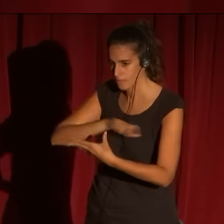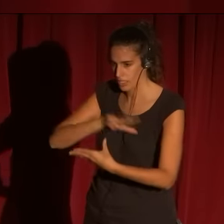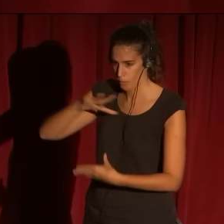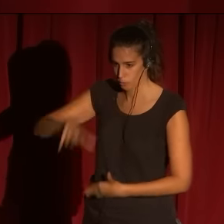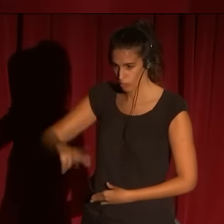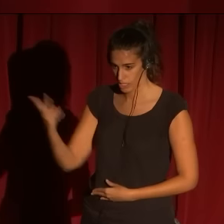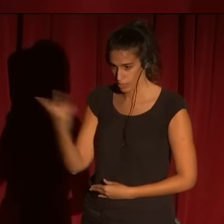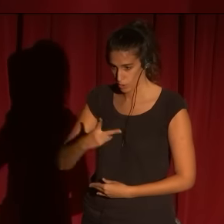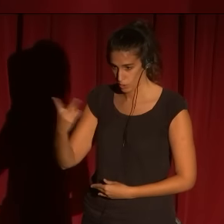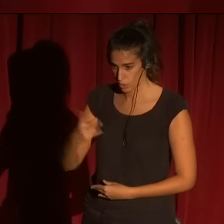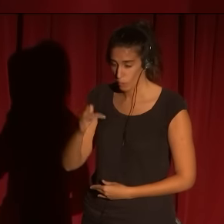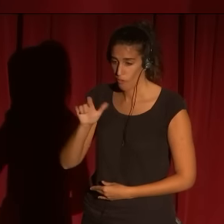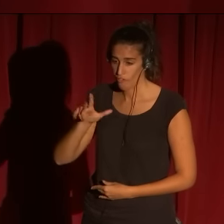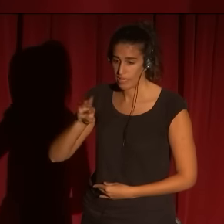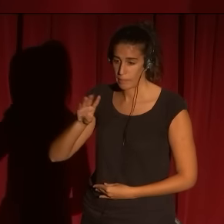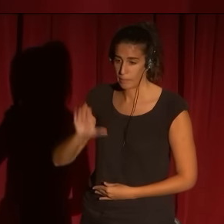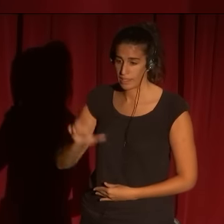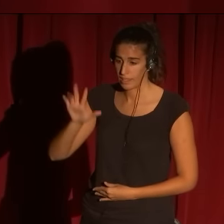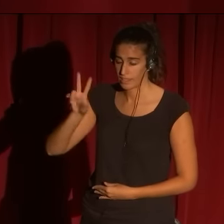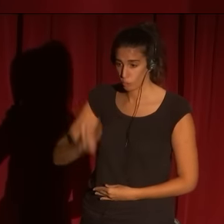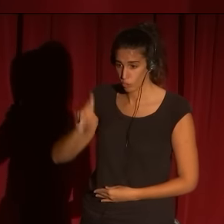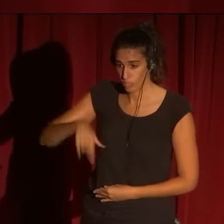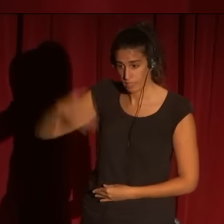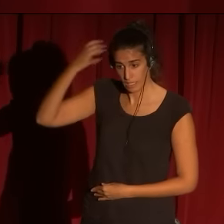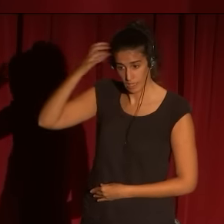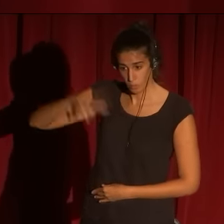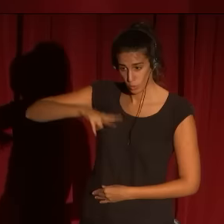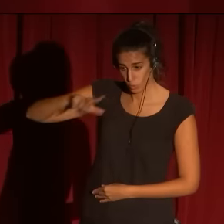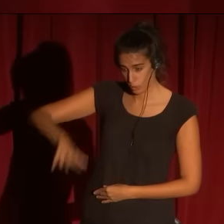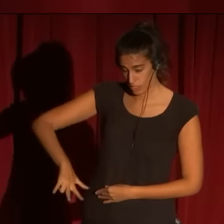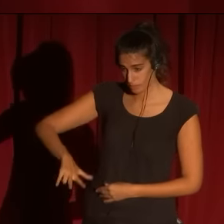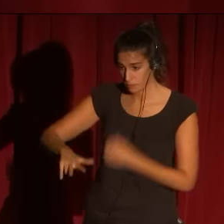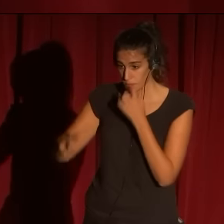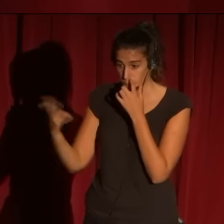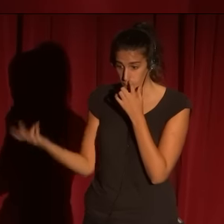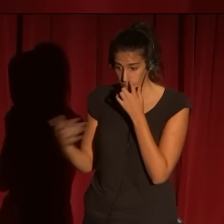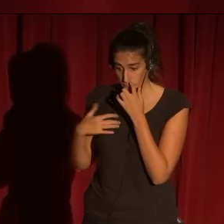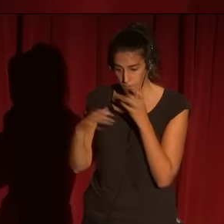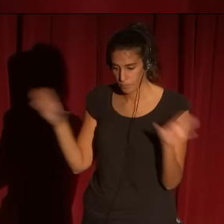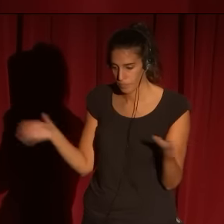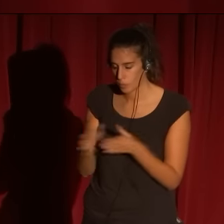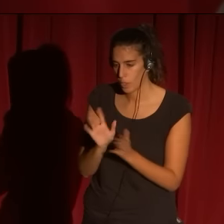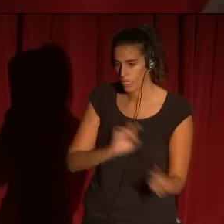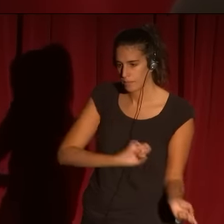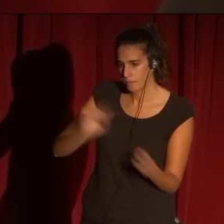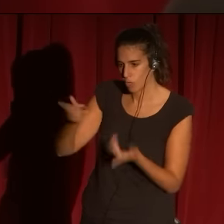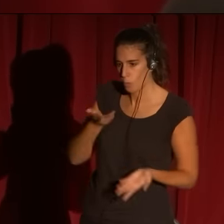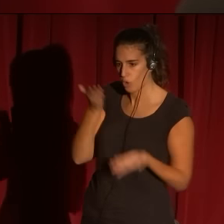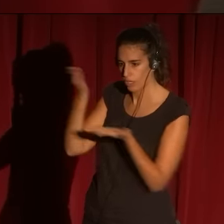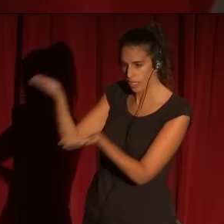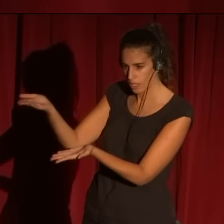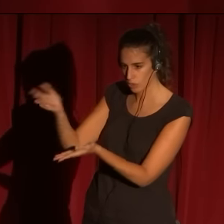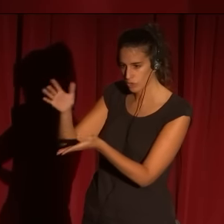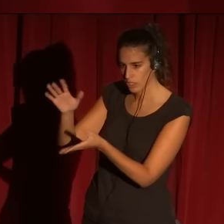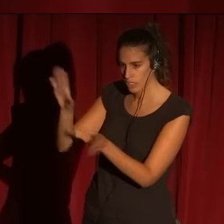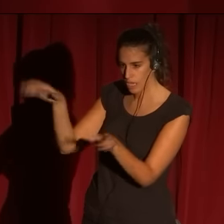Felipe segi gobierna Portugal también desde 1580 y que desde desde su corte Felipe segi las envía como regalos a